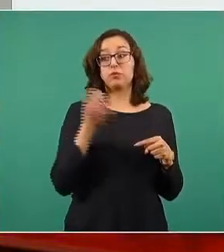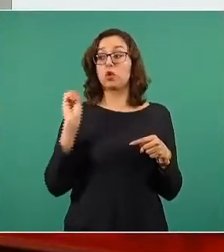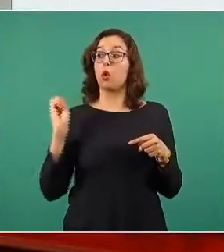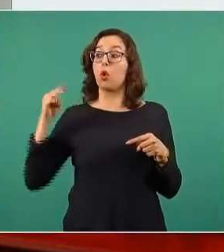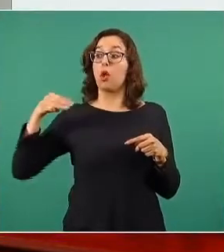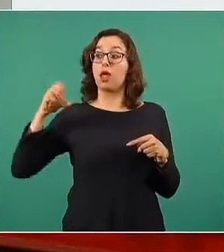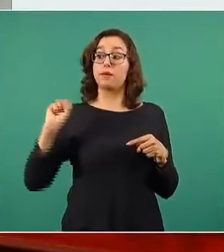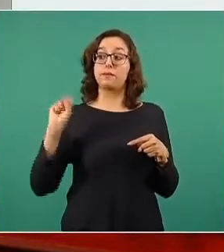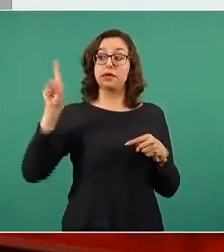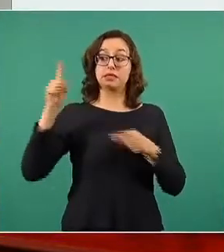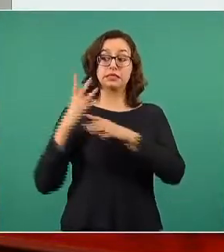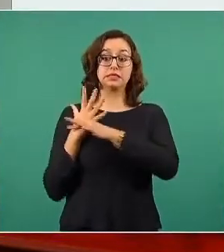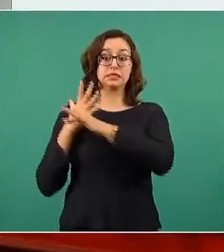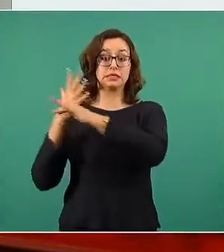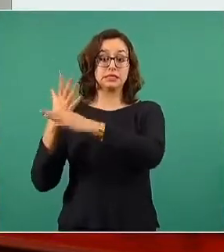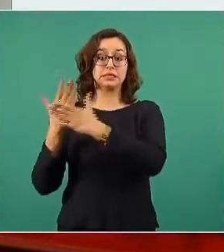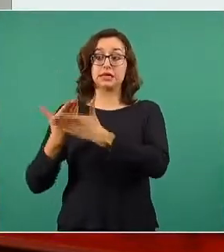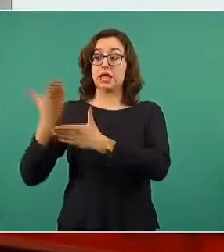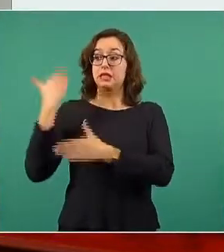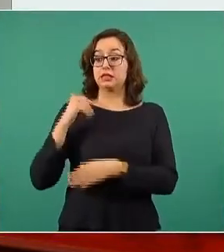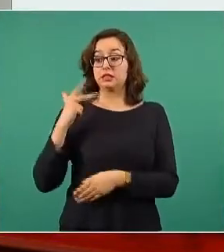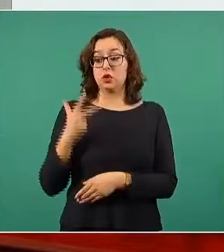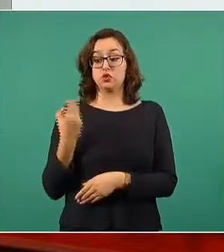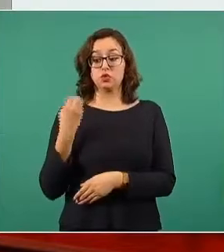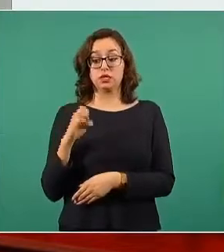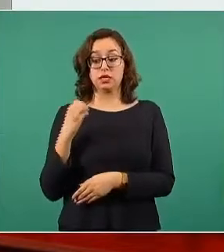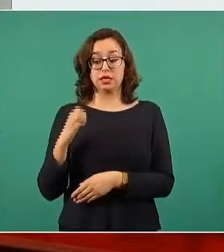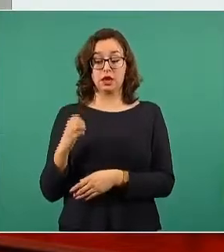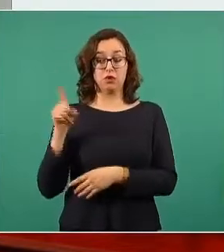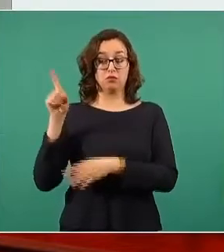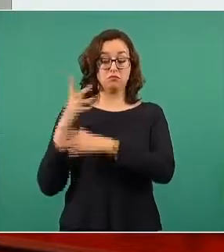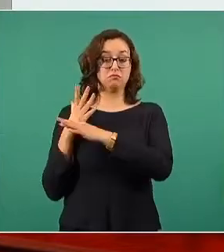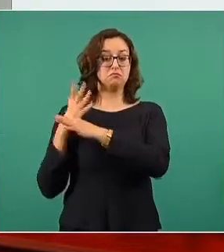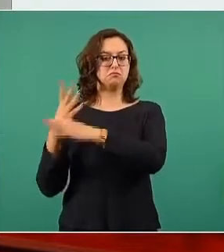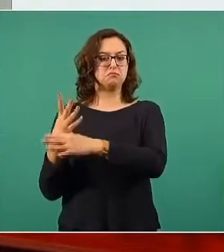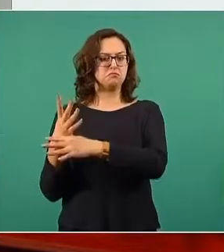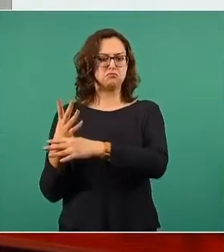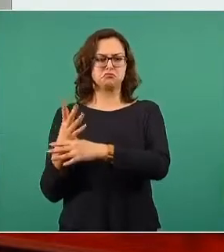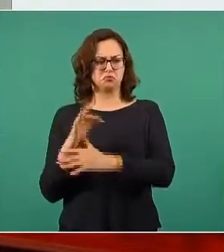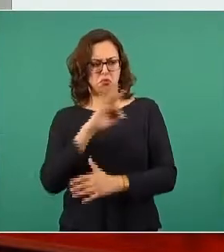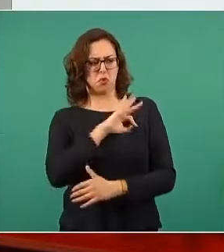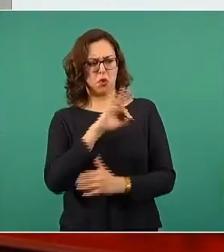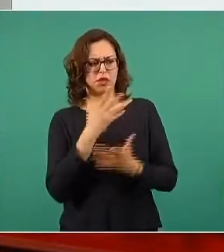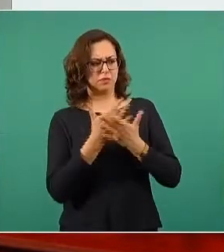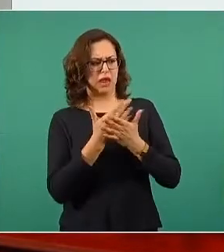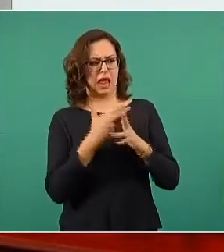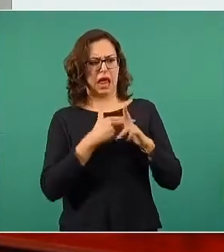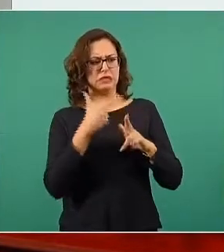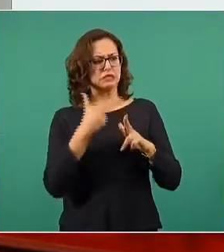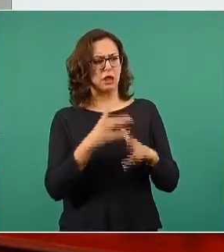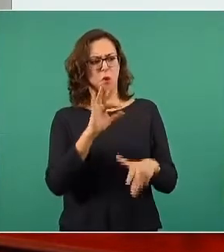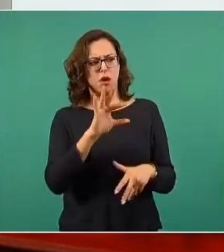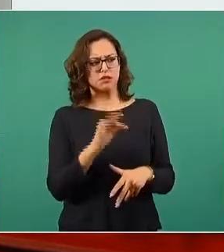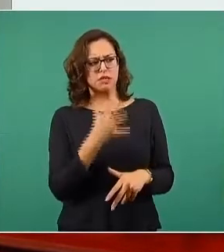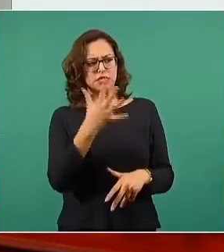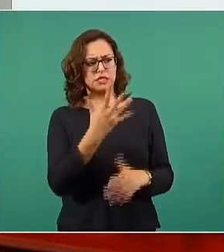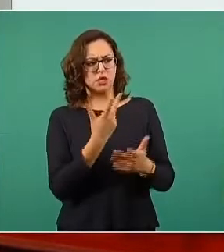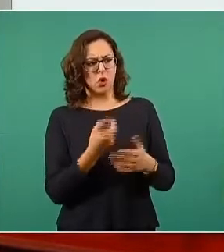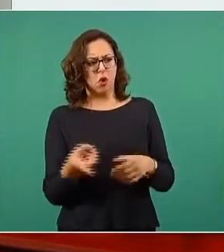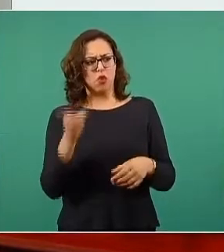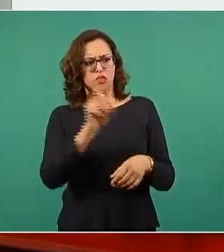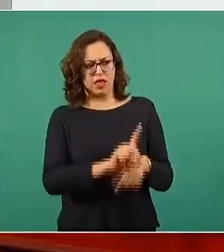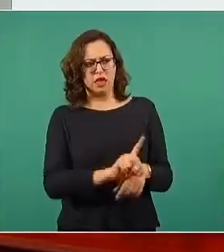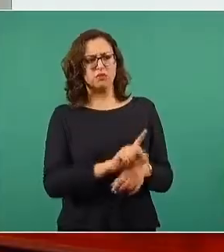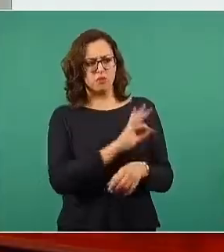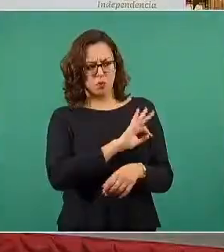recomendó desde el pasado 8 de enero de este año que se podía incluso llegar hasta 45 días para la